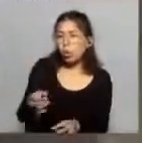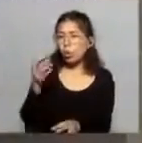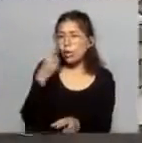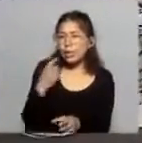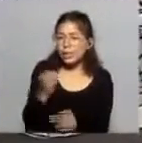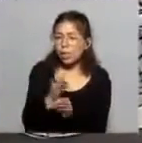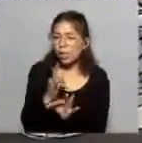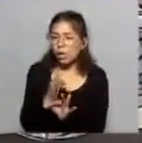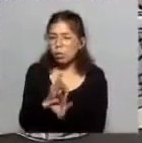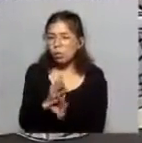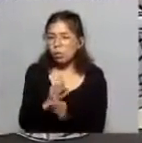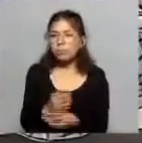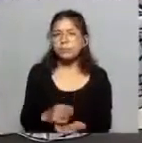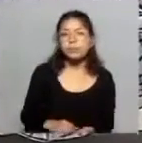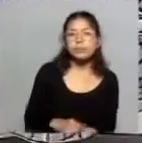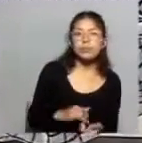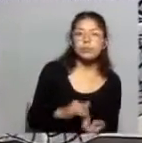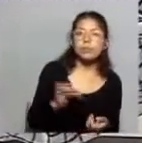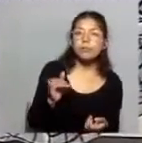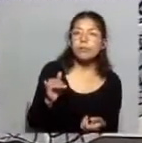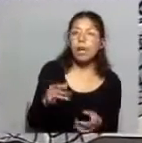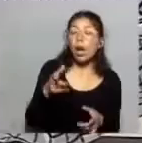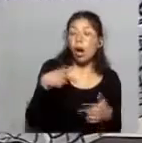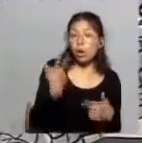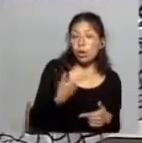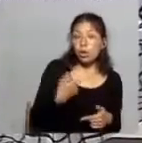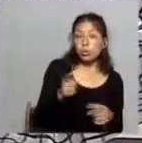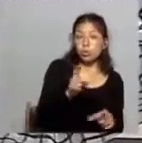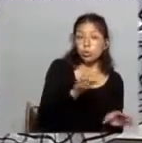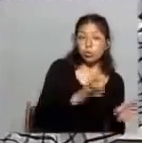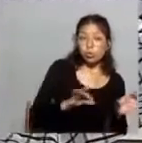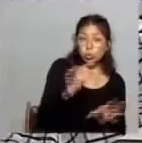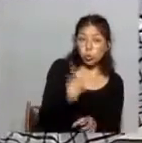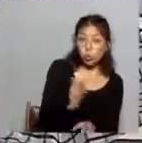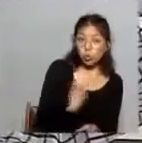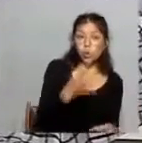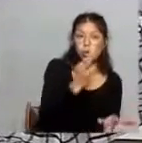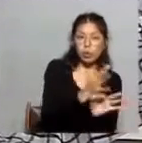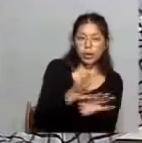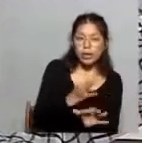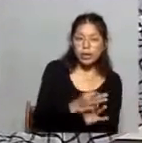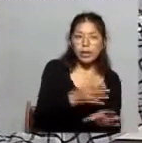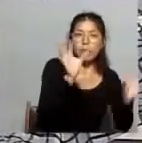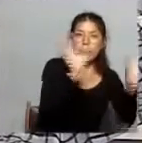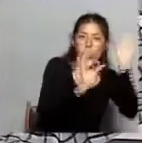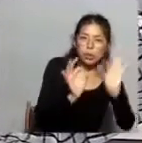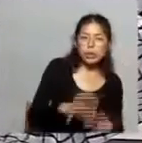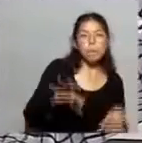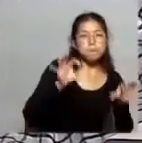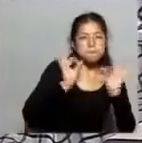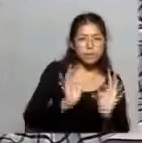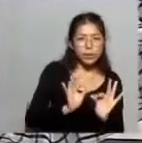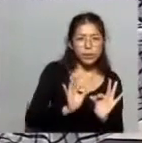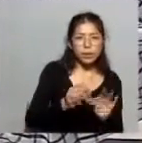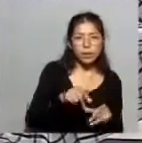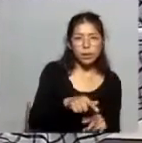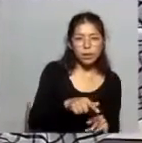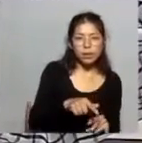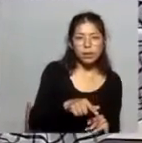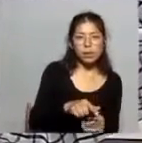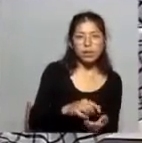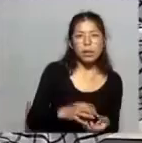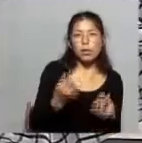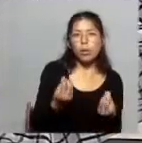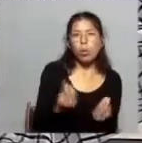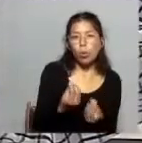están implementando se están haciendo los ajustes en algunas de las escuelas se están eh tratando de todas